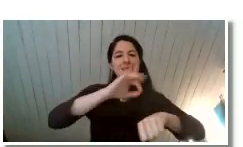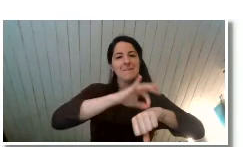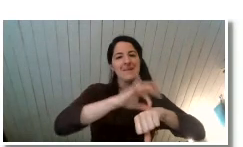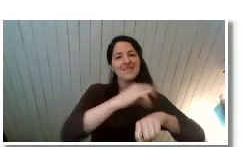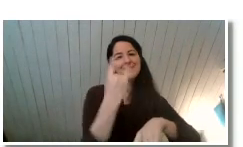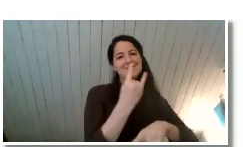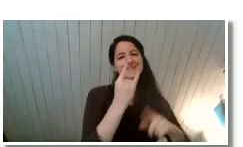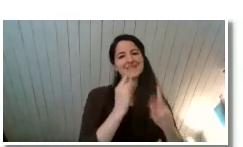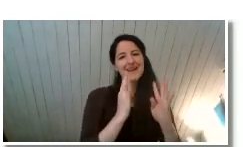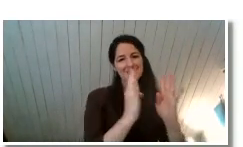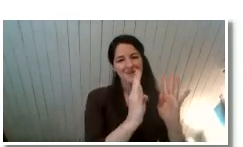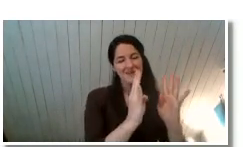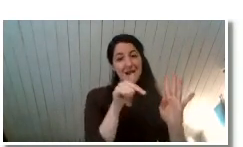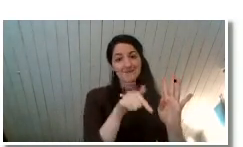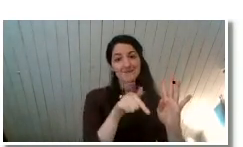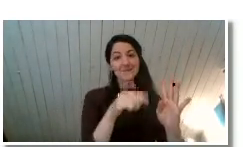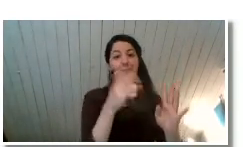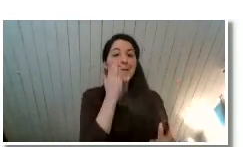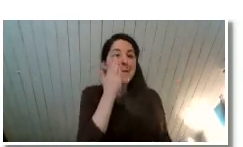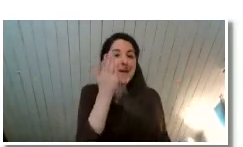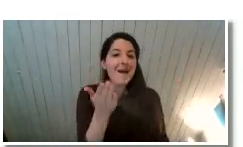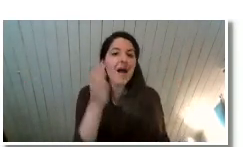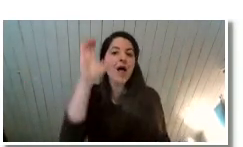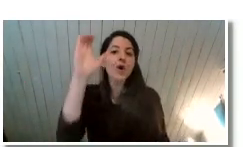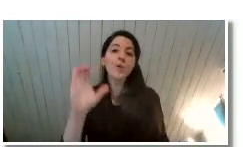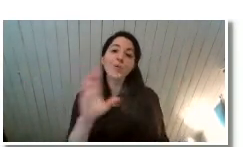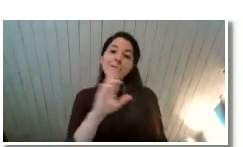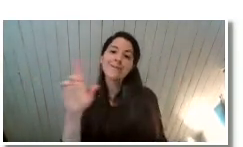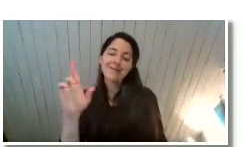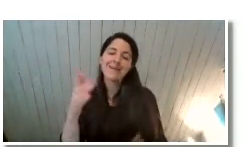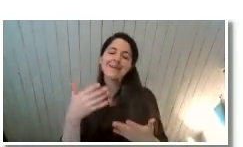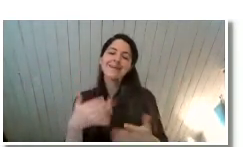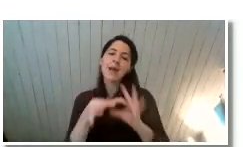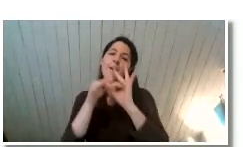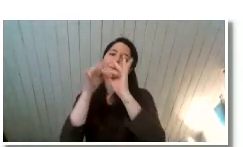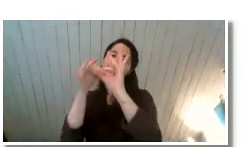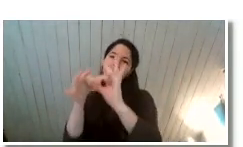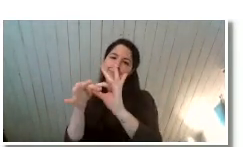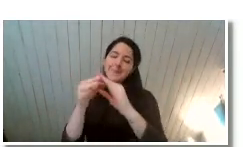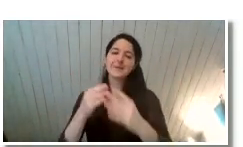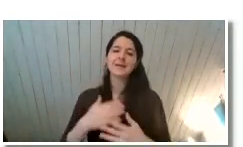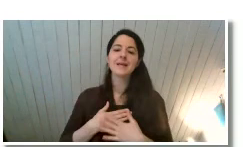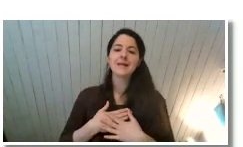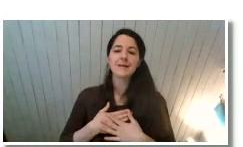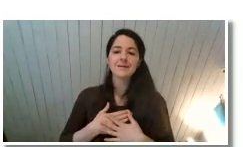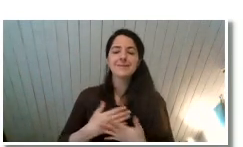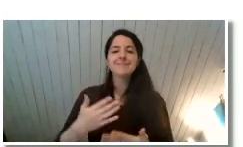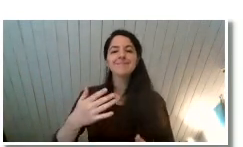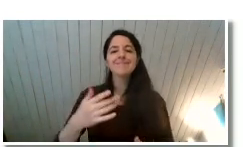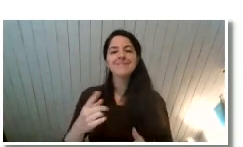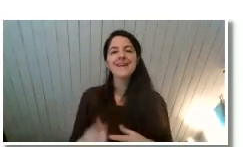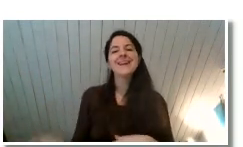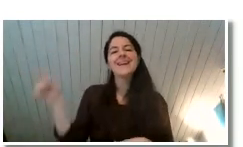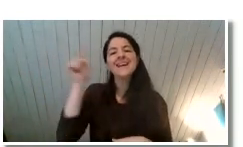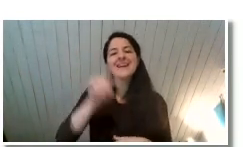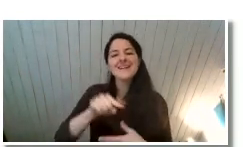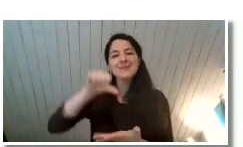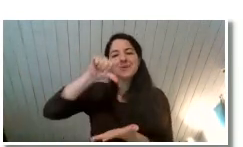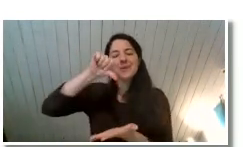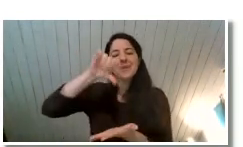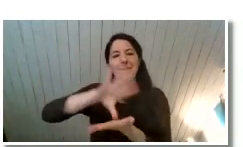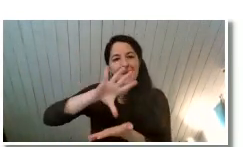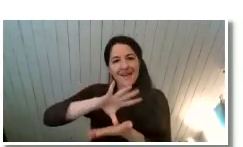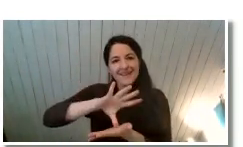por la Universidad de Costa Rica, así que mi retorno a mi país para seguir como docente acá en la Escuela